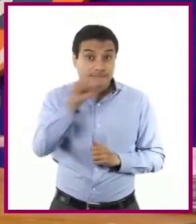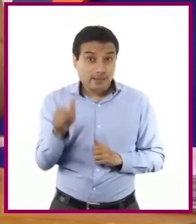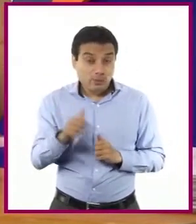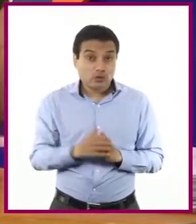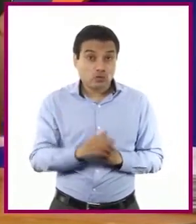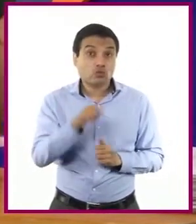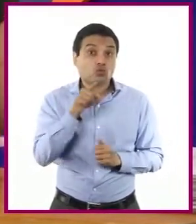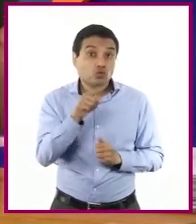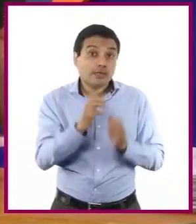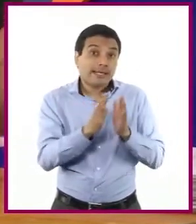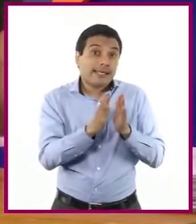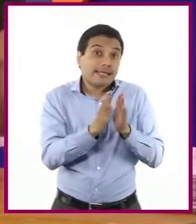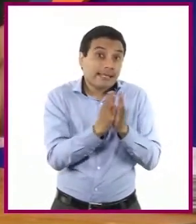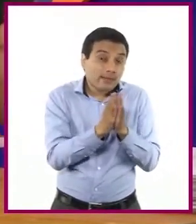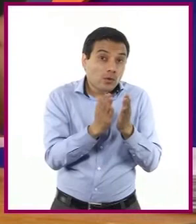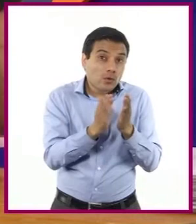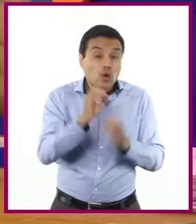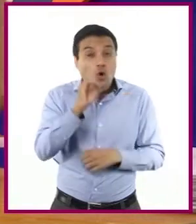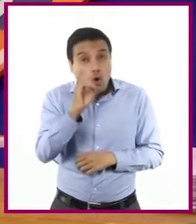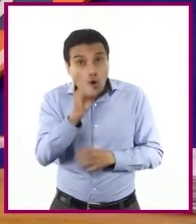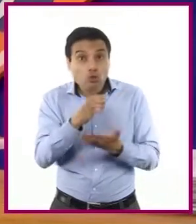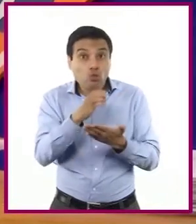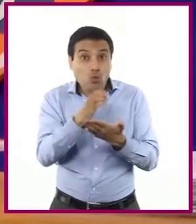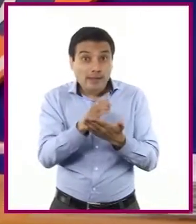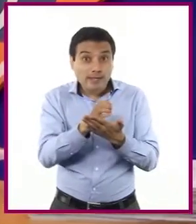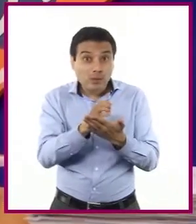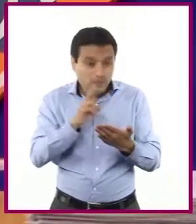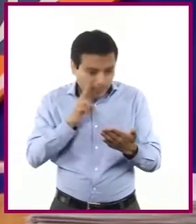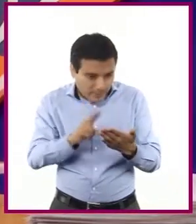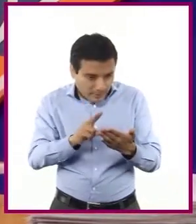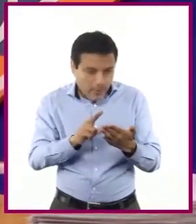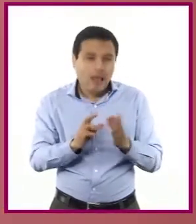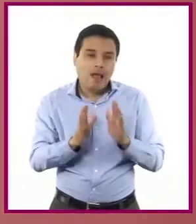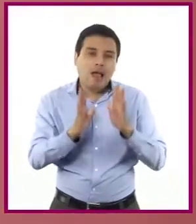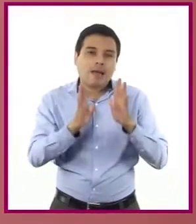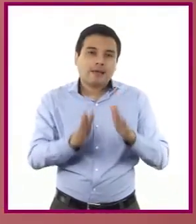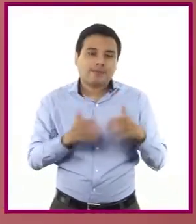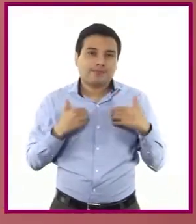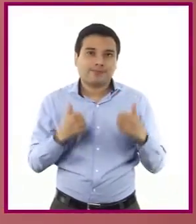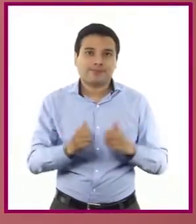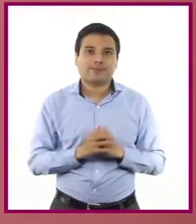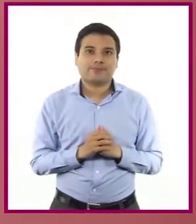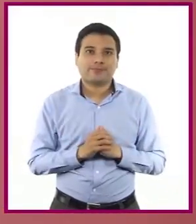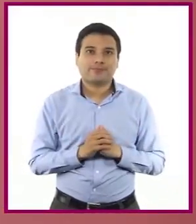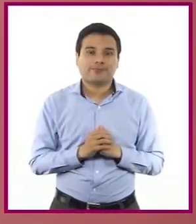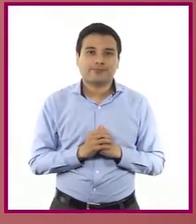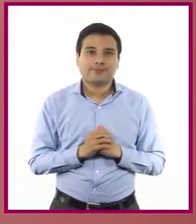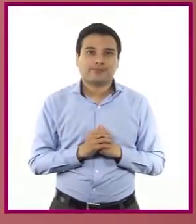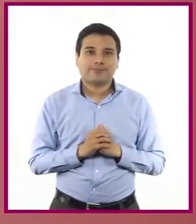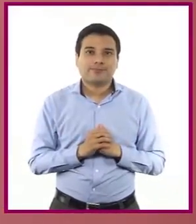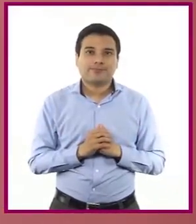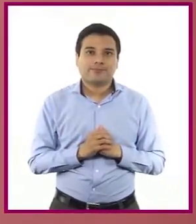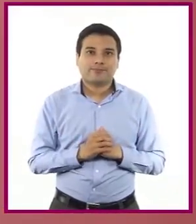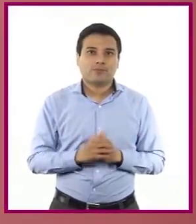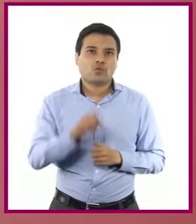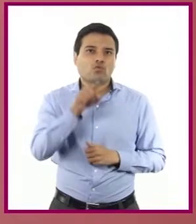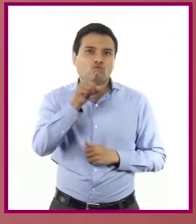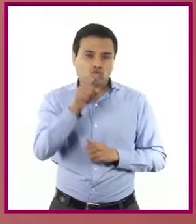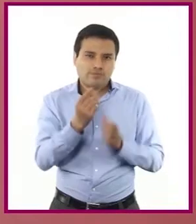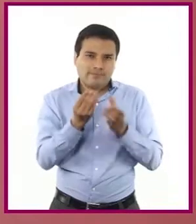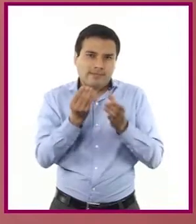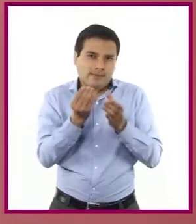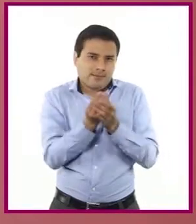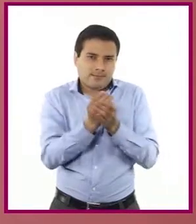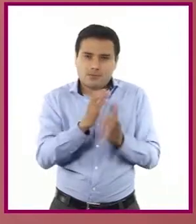al momento de consultar su libro de texto y revisar sus apuntes. Seguramente, durante su formación escolar,